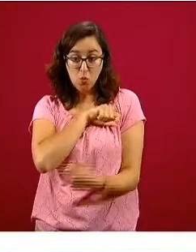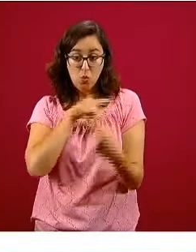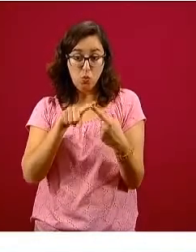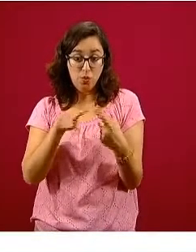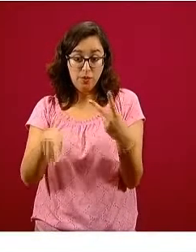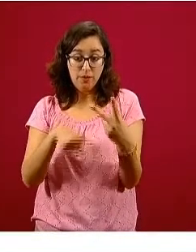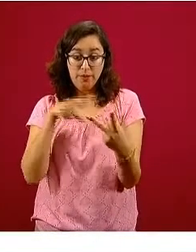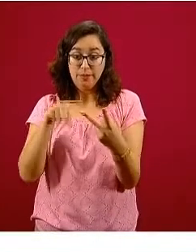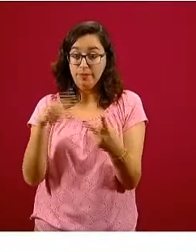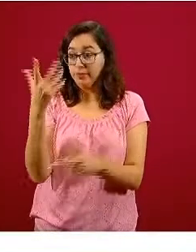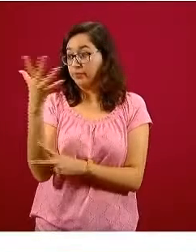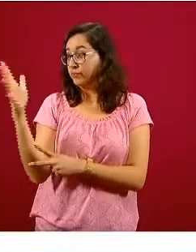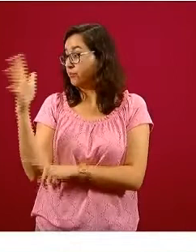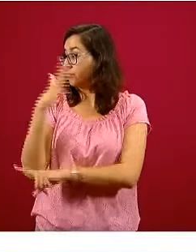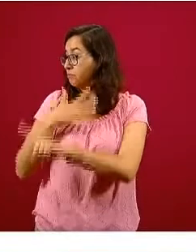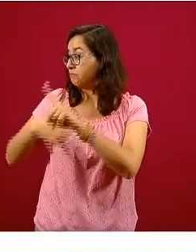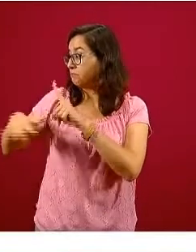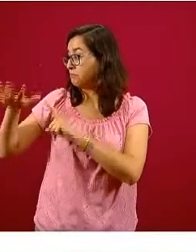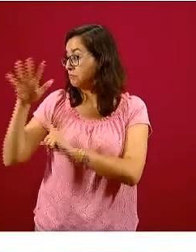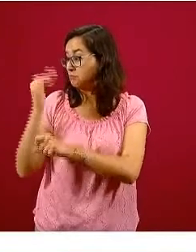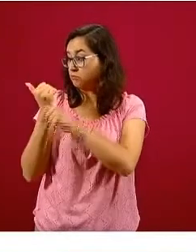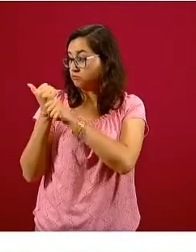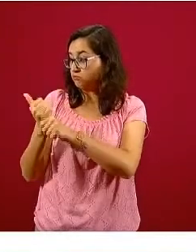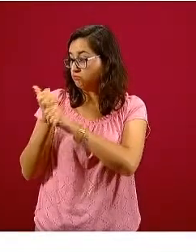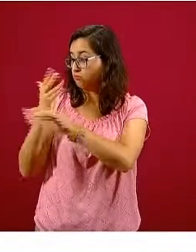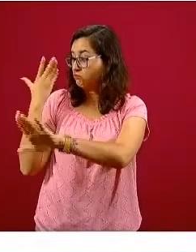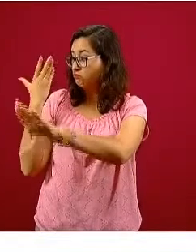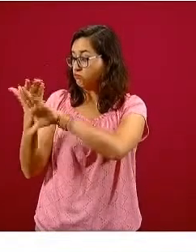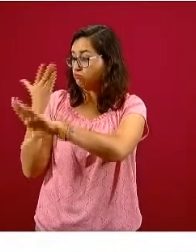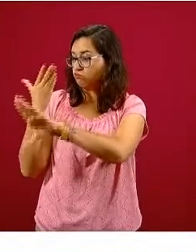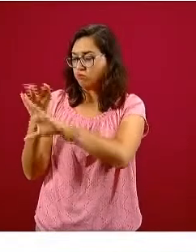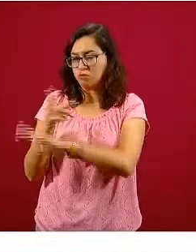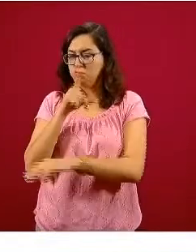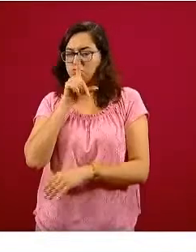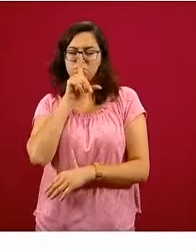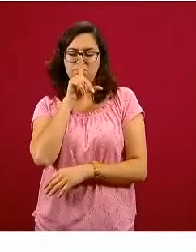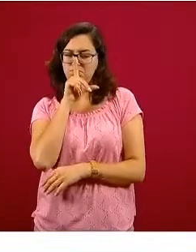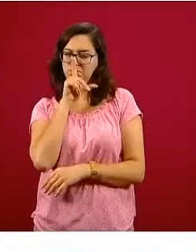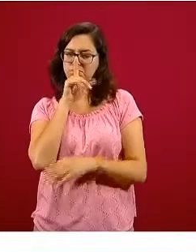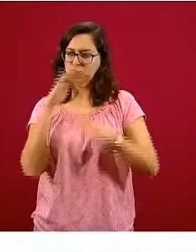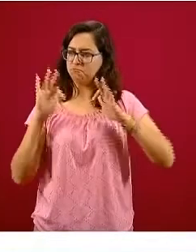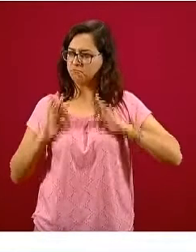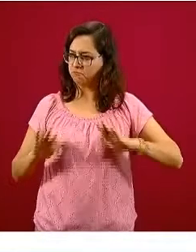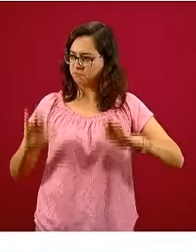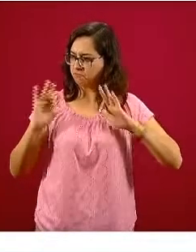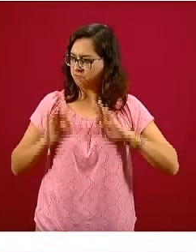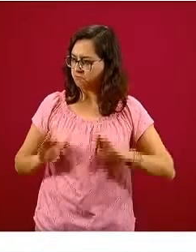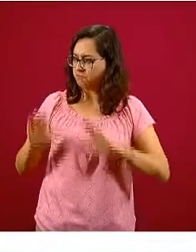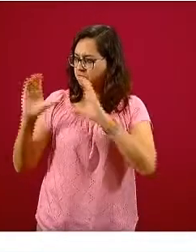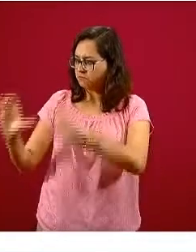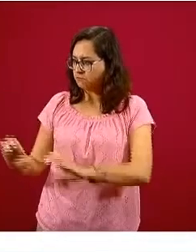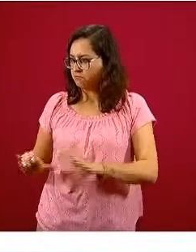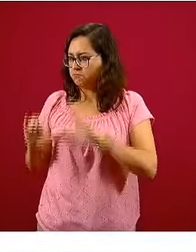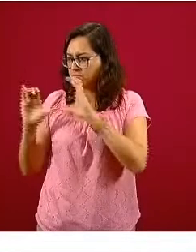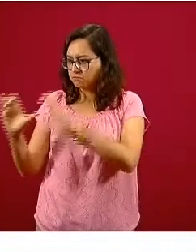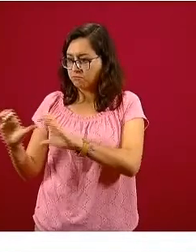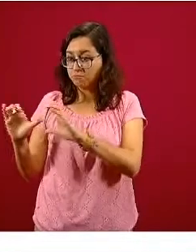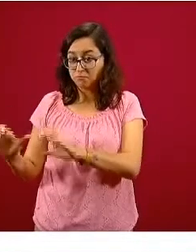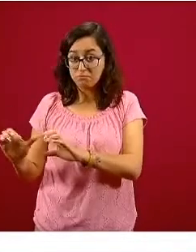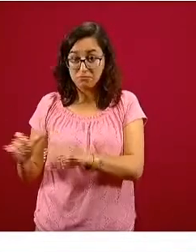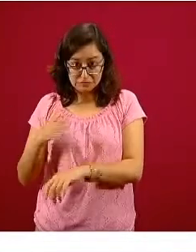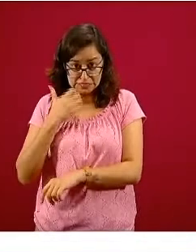la naturaleza no sufra por efecto de los efectos